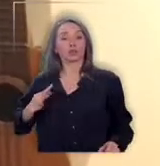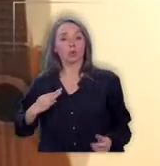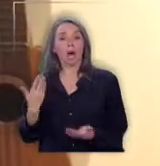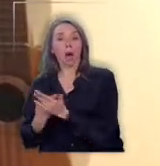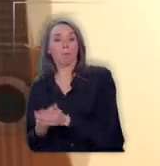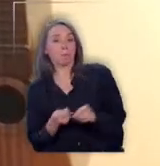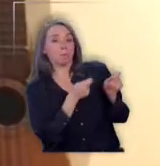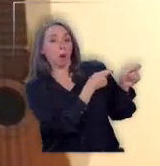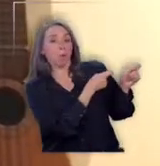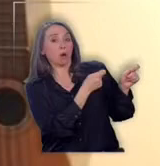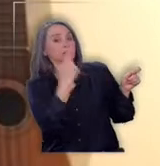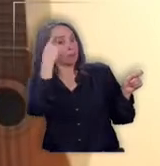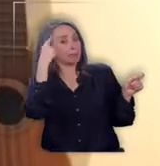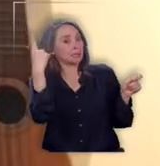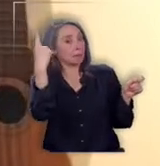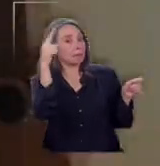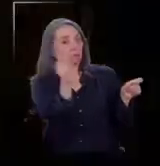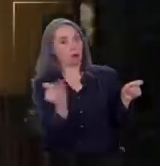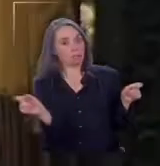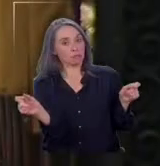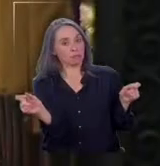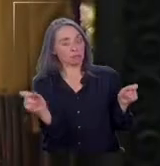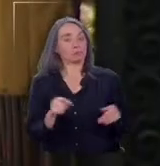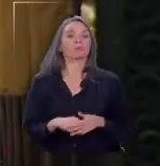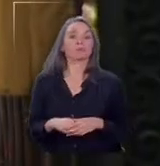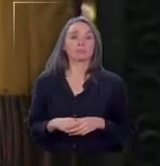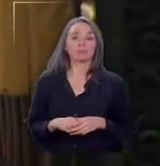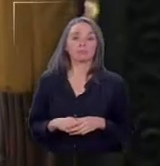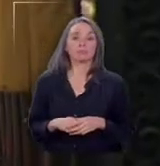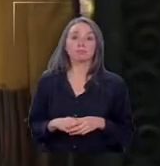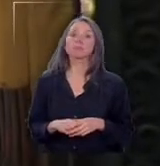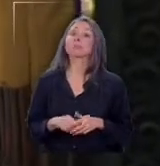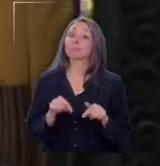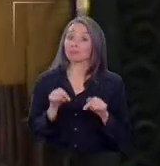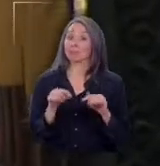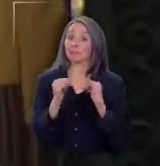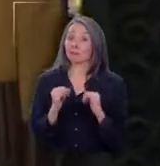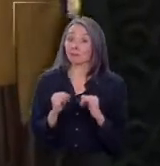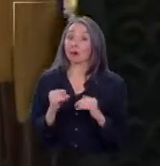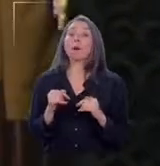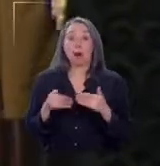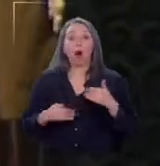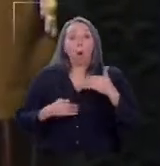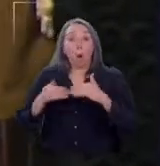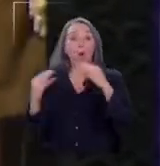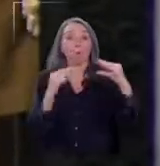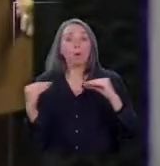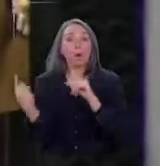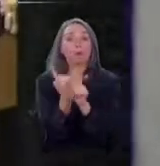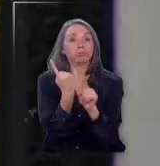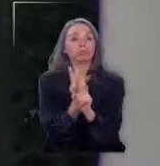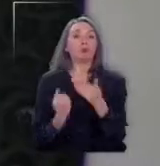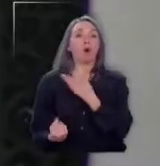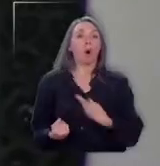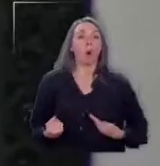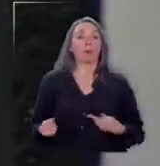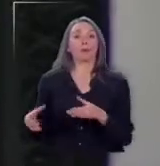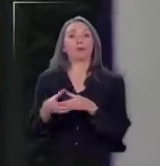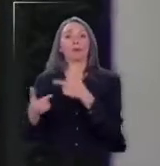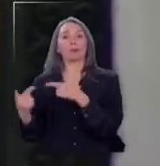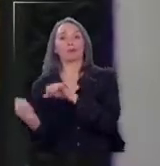propuestas pensando primero en la gente de esta manera avanzan las conversaciones entre gobierno y